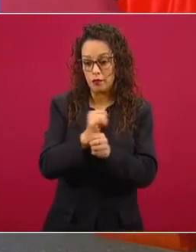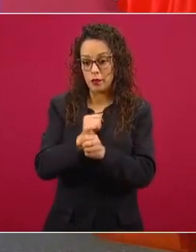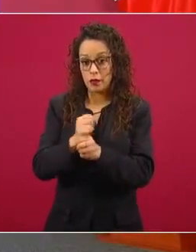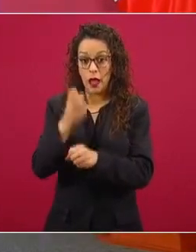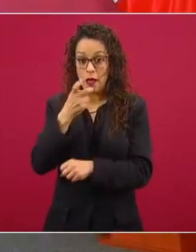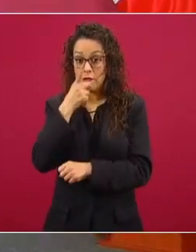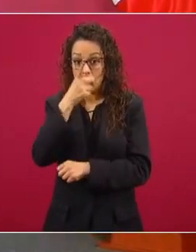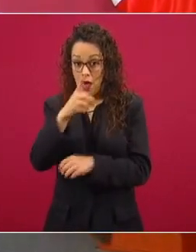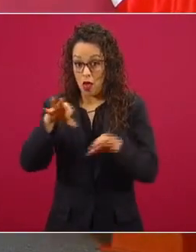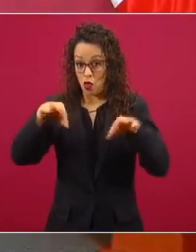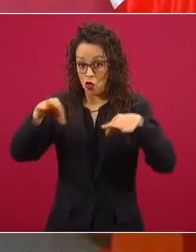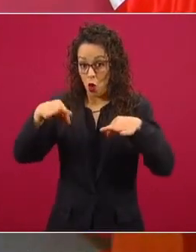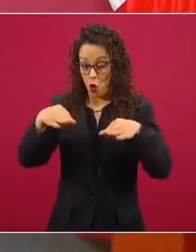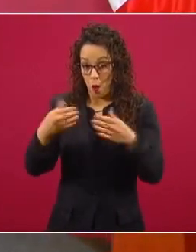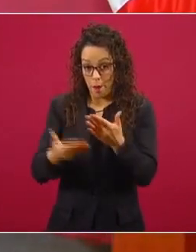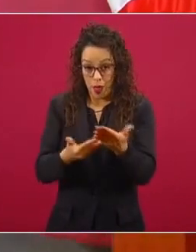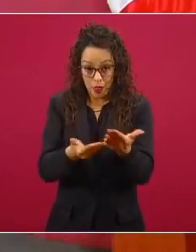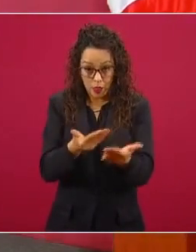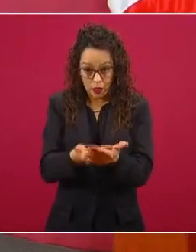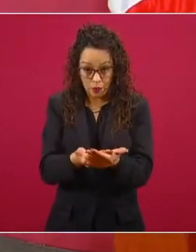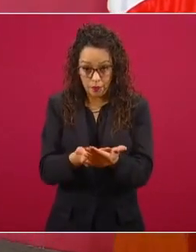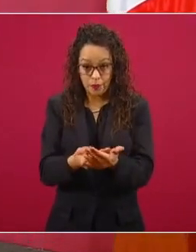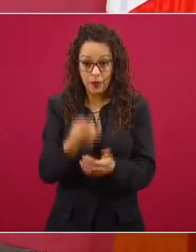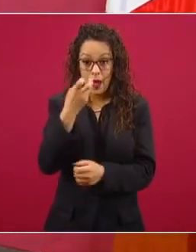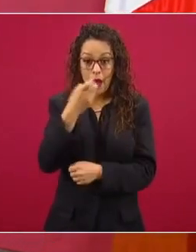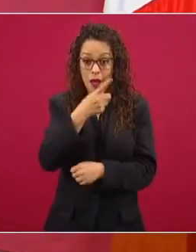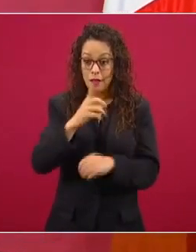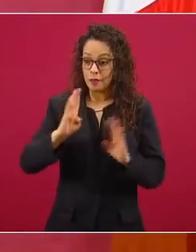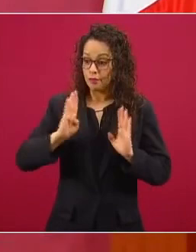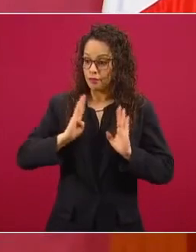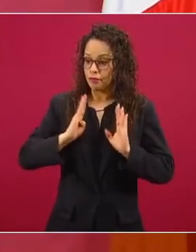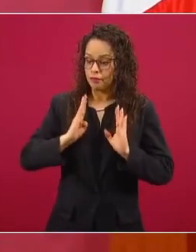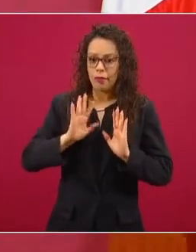Ya hay muchos de esos militares que ya están en retiro.